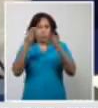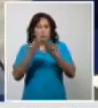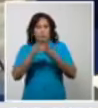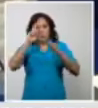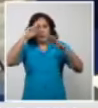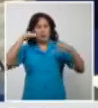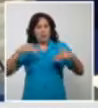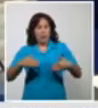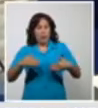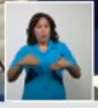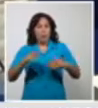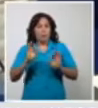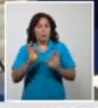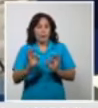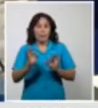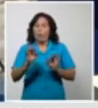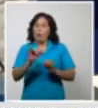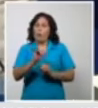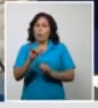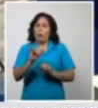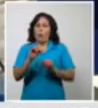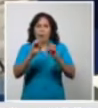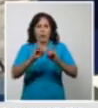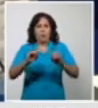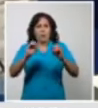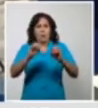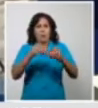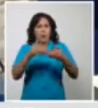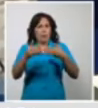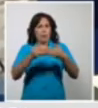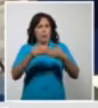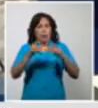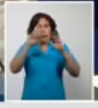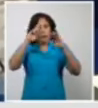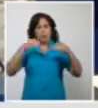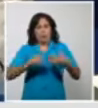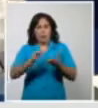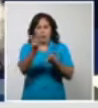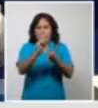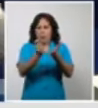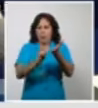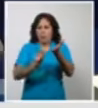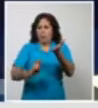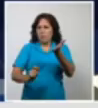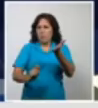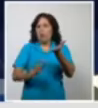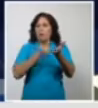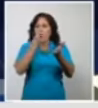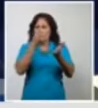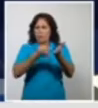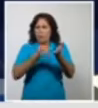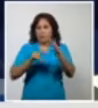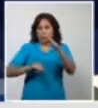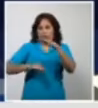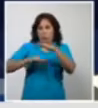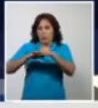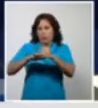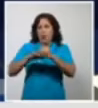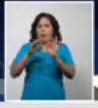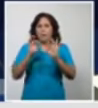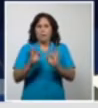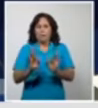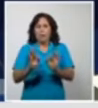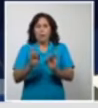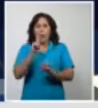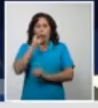la Organización Panamericana, emitió un documento que acumula